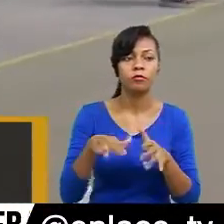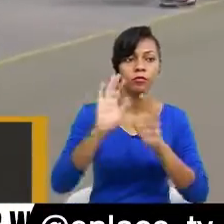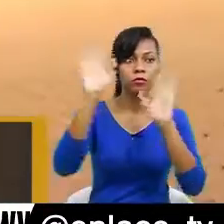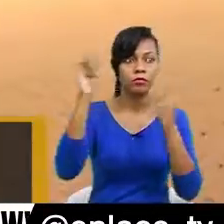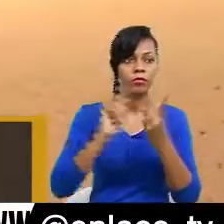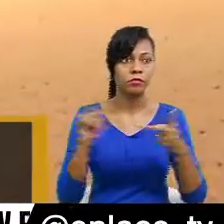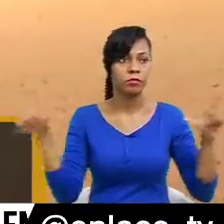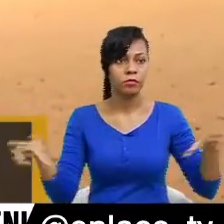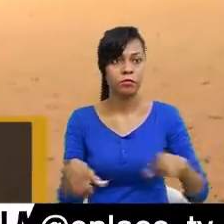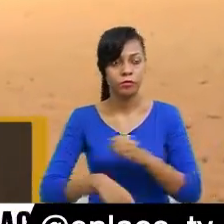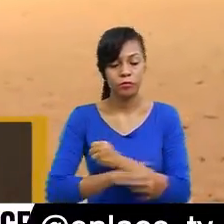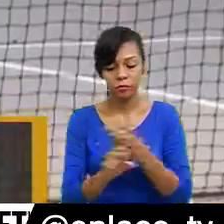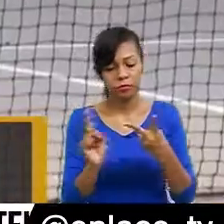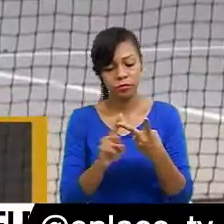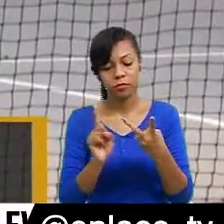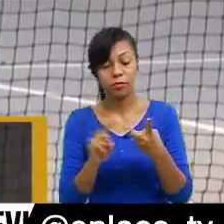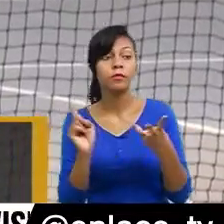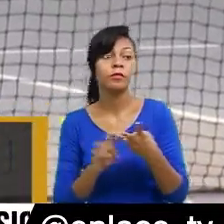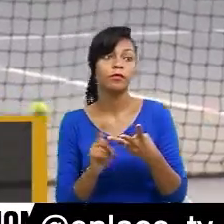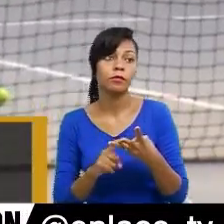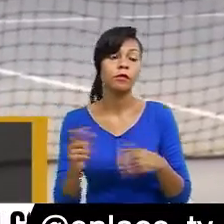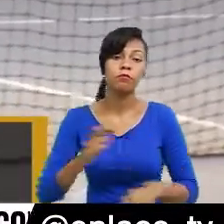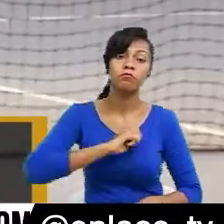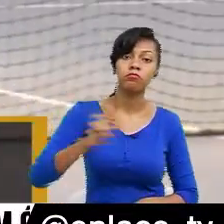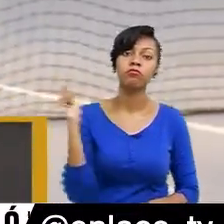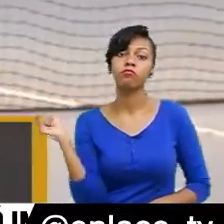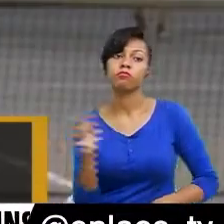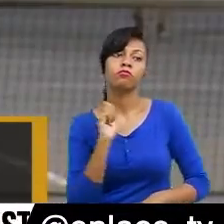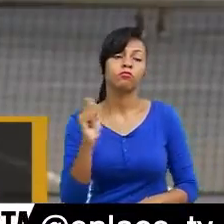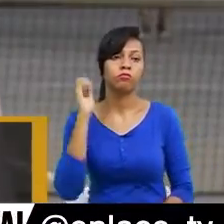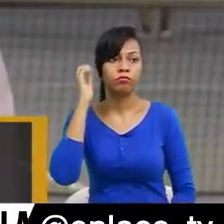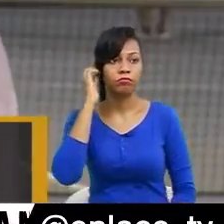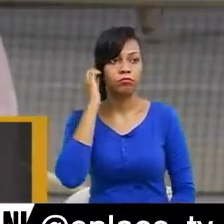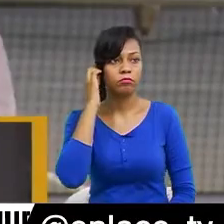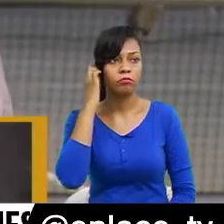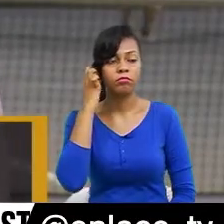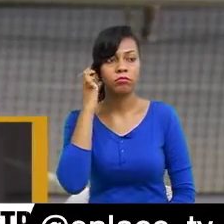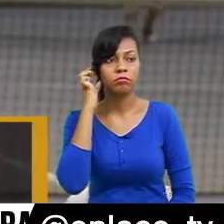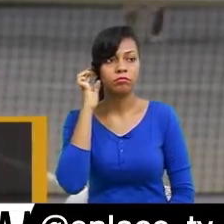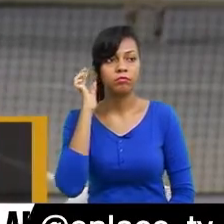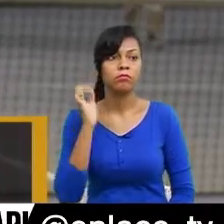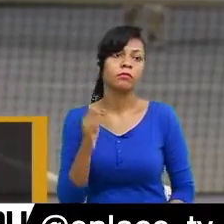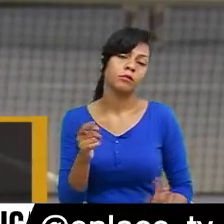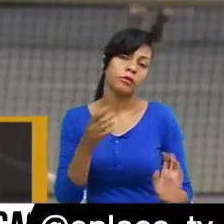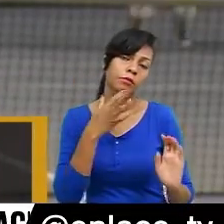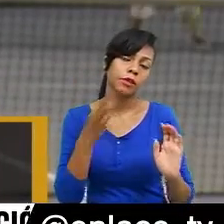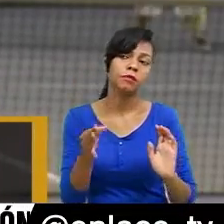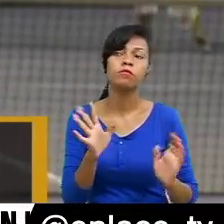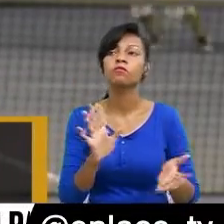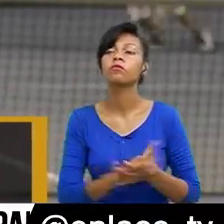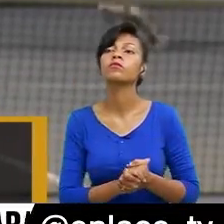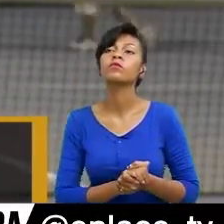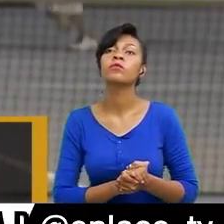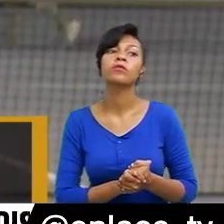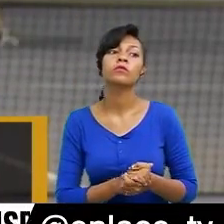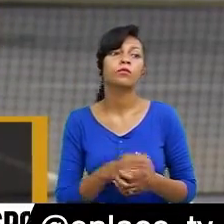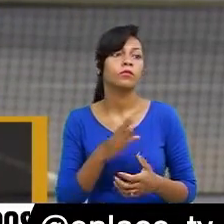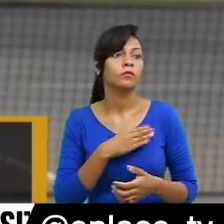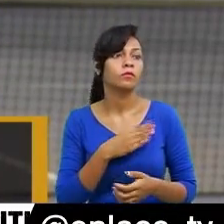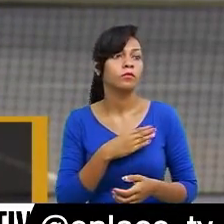microfútbol, minifútbol y hasta tenis. Baloncesto, afortunadamente, modestia aparte, la única